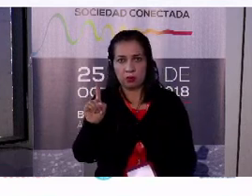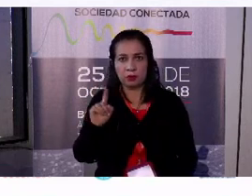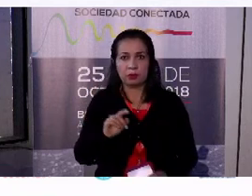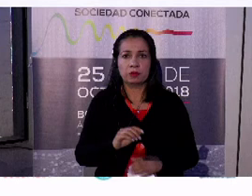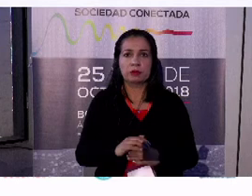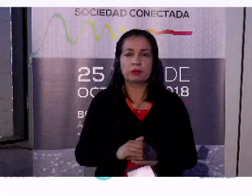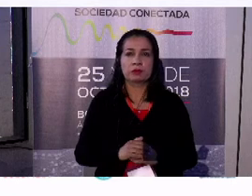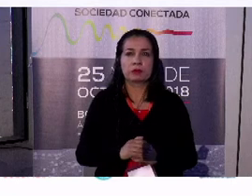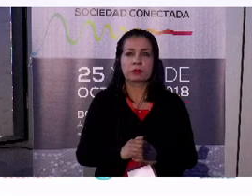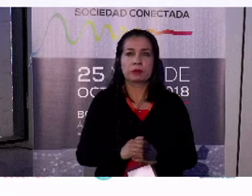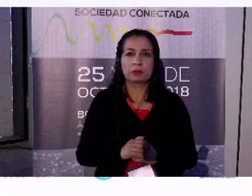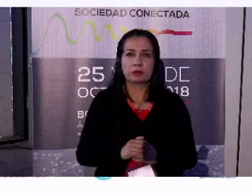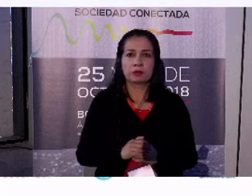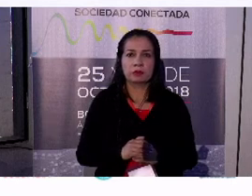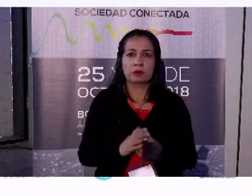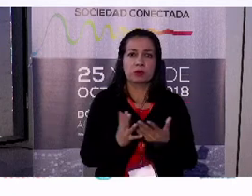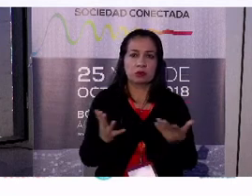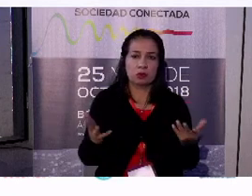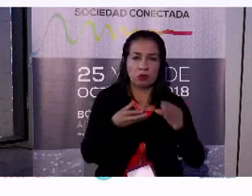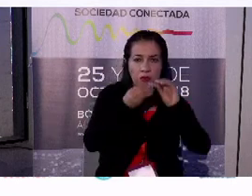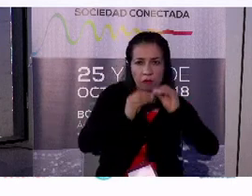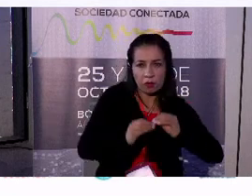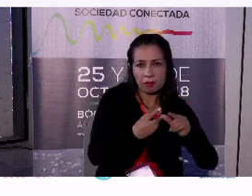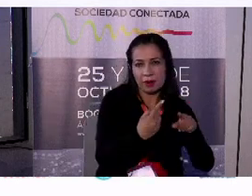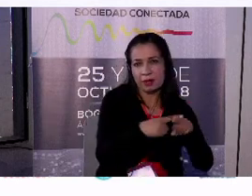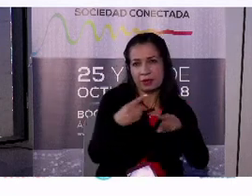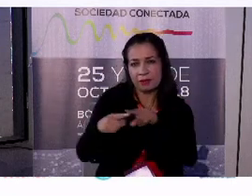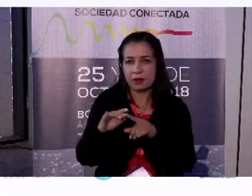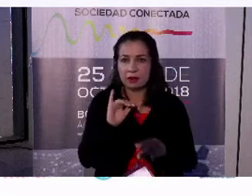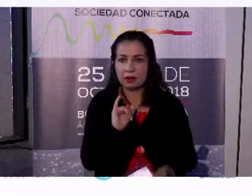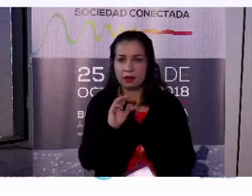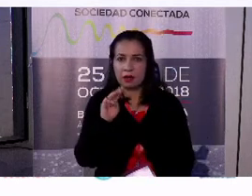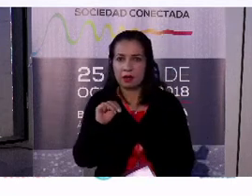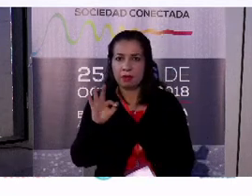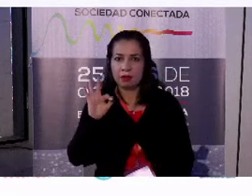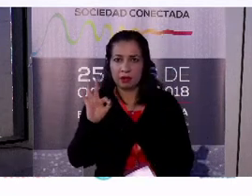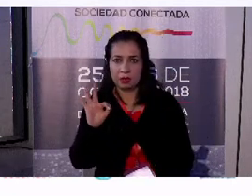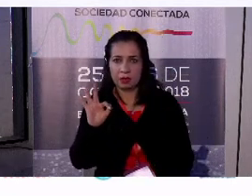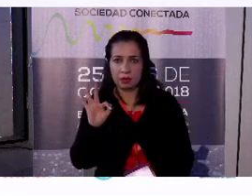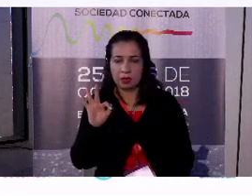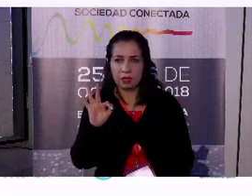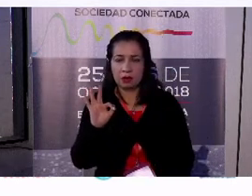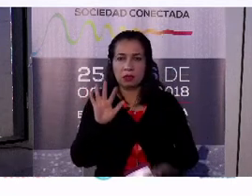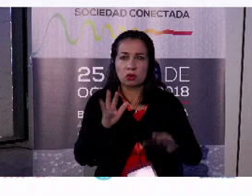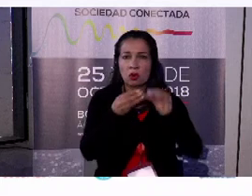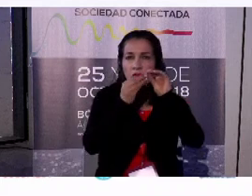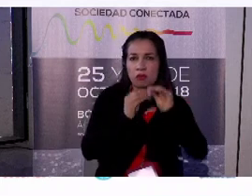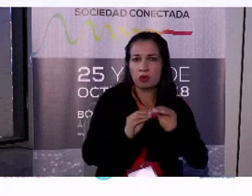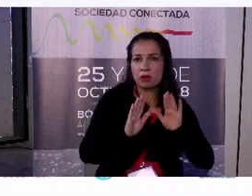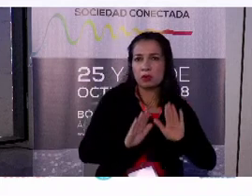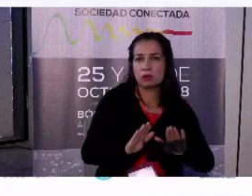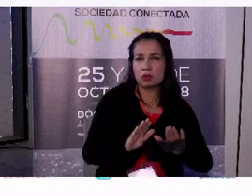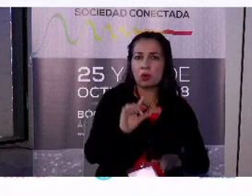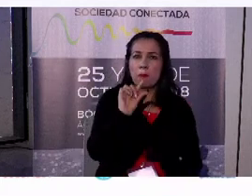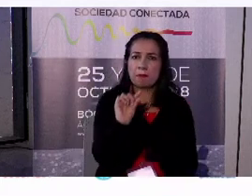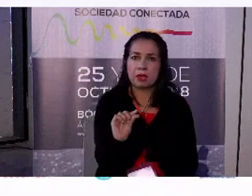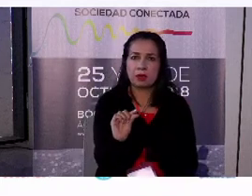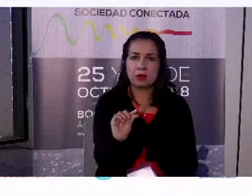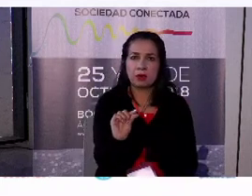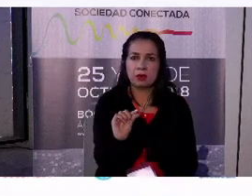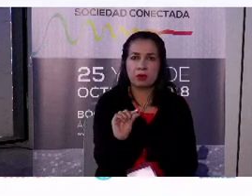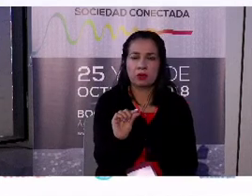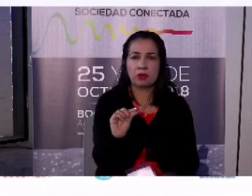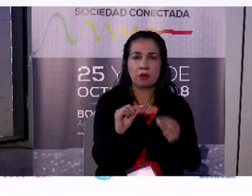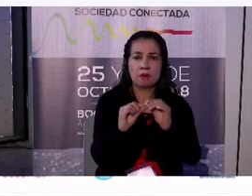2101 para diferentes topologías imt tenemos una topología micro